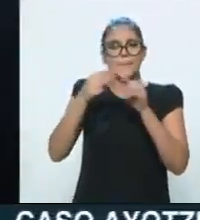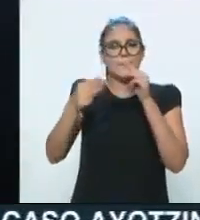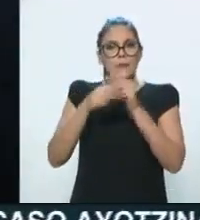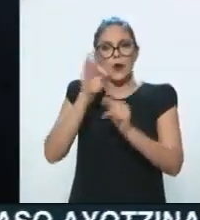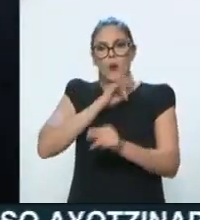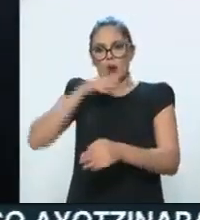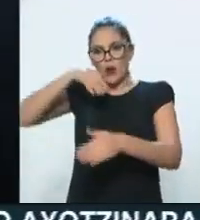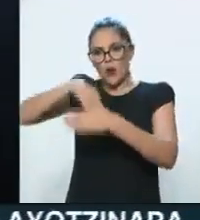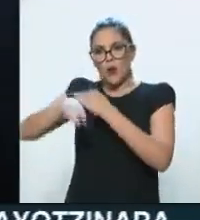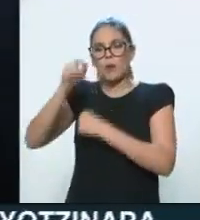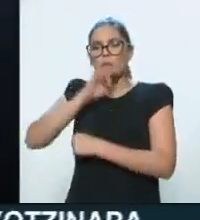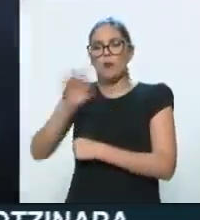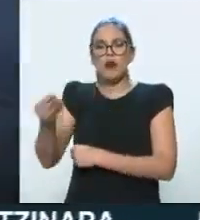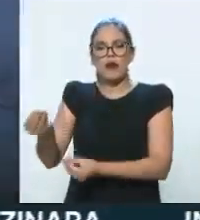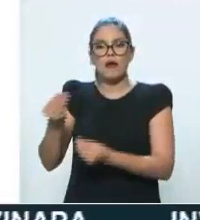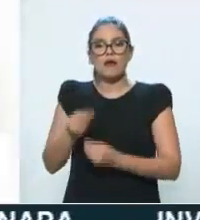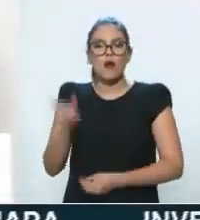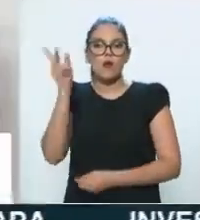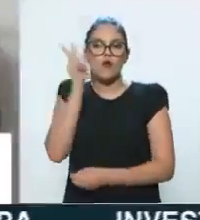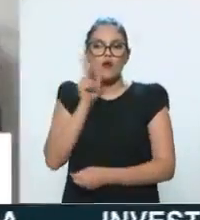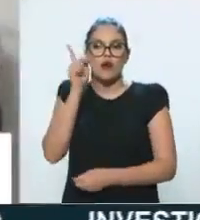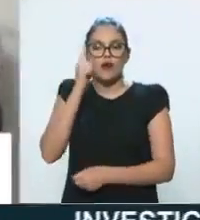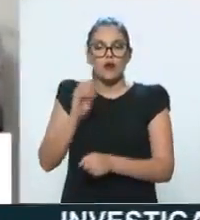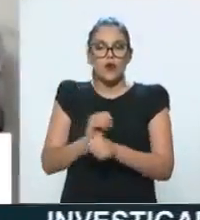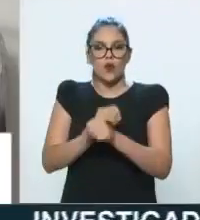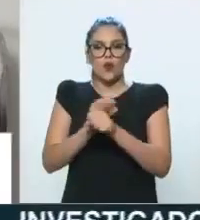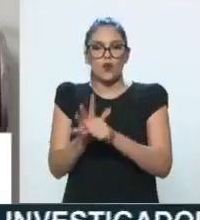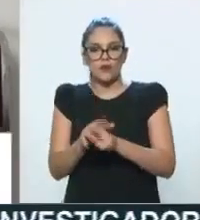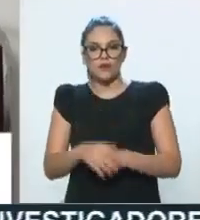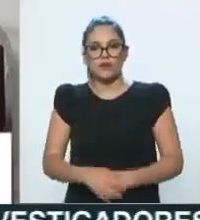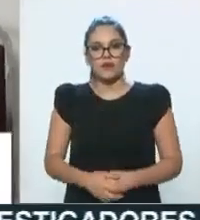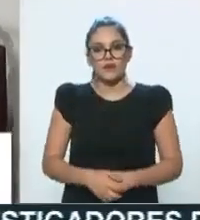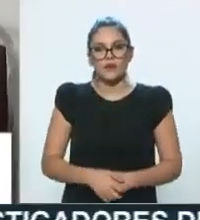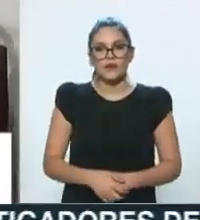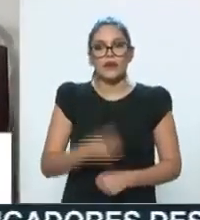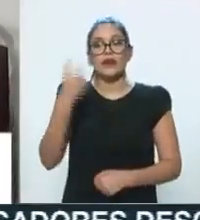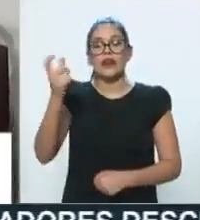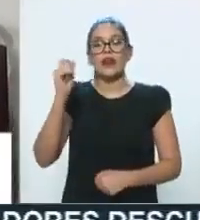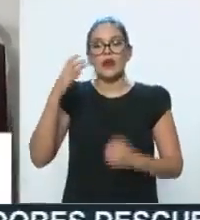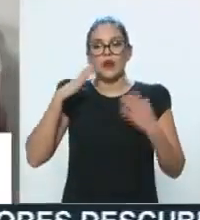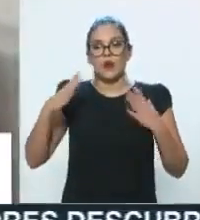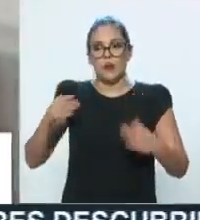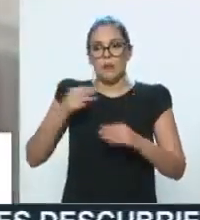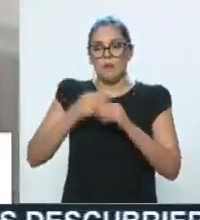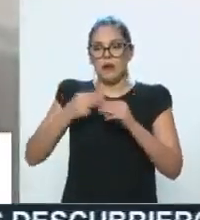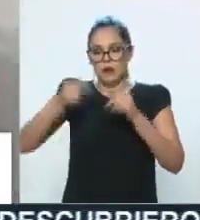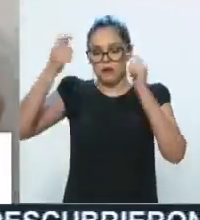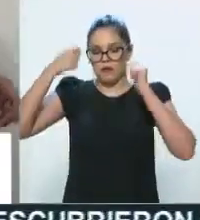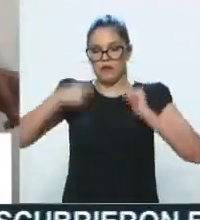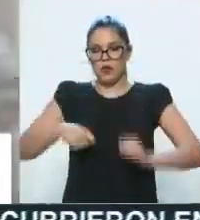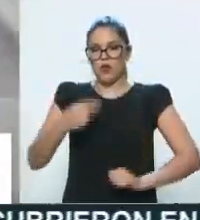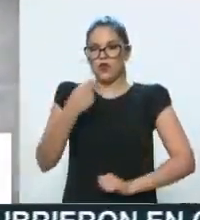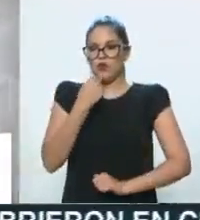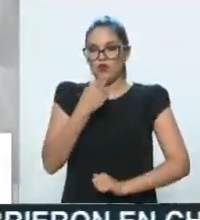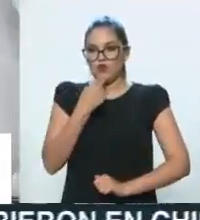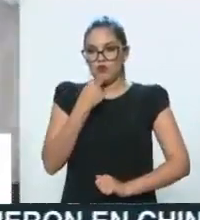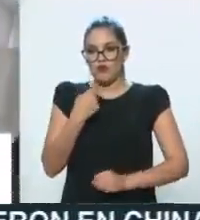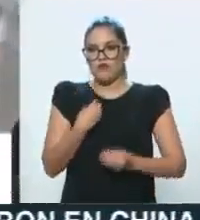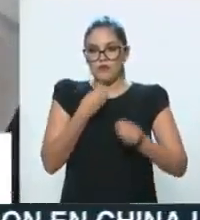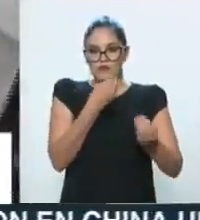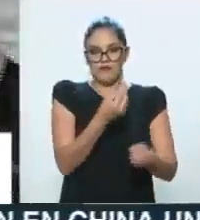al área de tomas de COVID. Perfecto. Bueno, estos son los overoles que se van a ocupar. Les damos dos, ustedes son dos, ¿no? Sí.